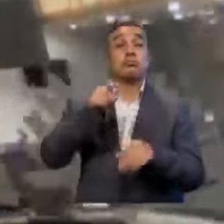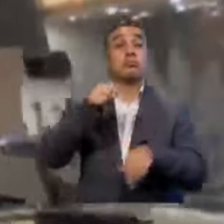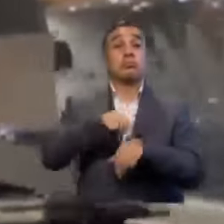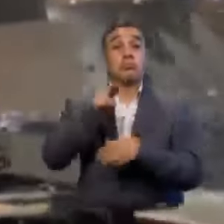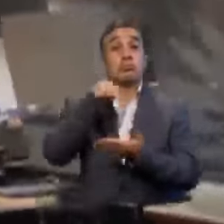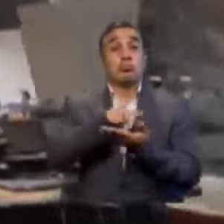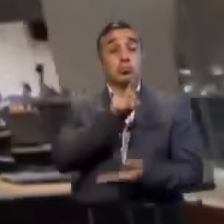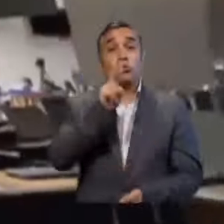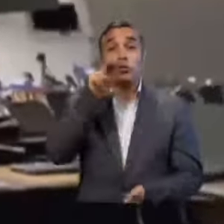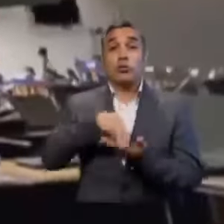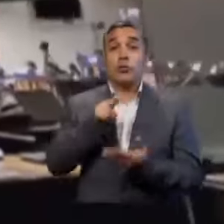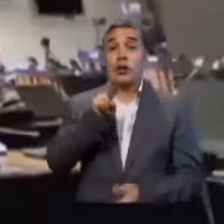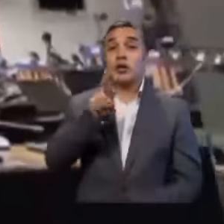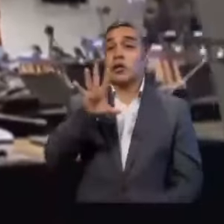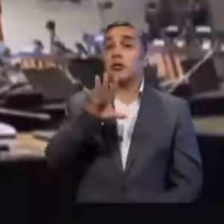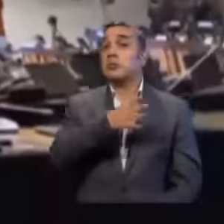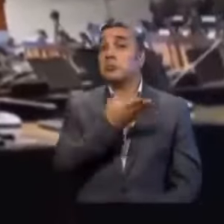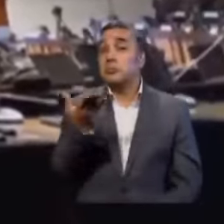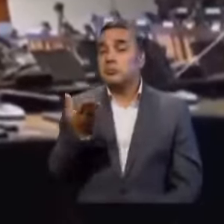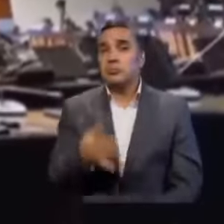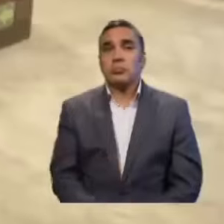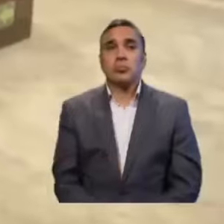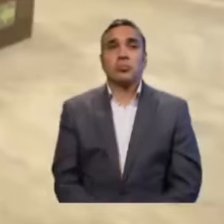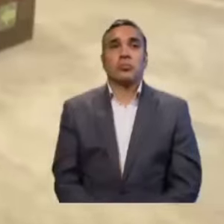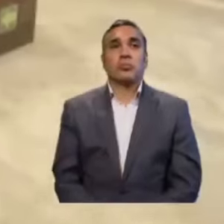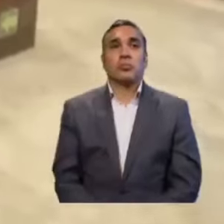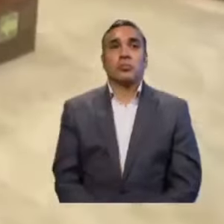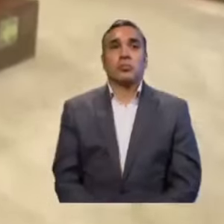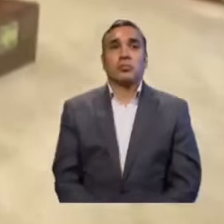periodo 2021-2025 se conforma así.